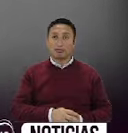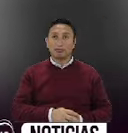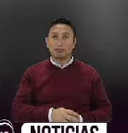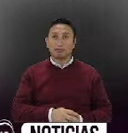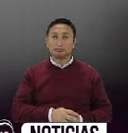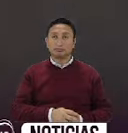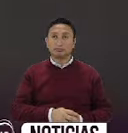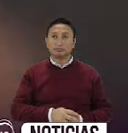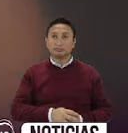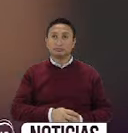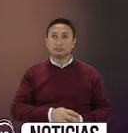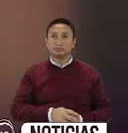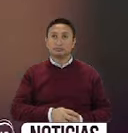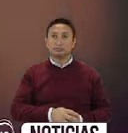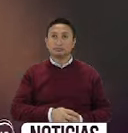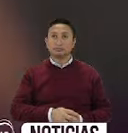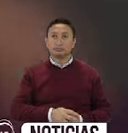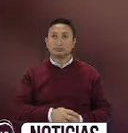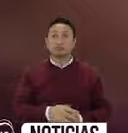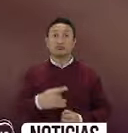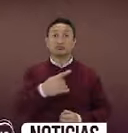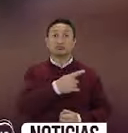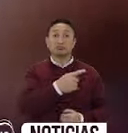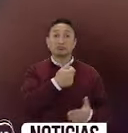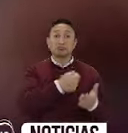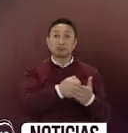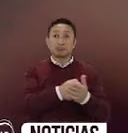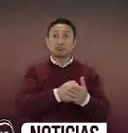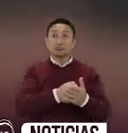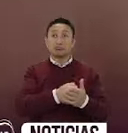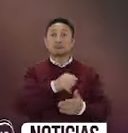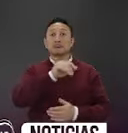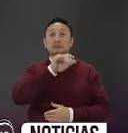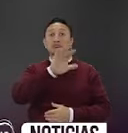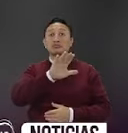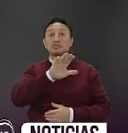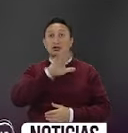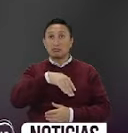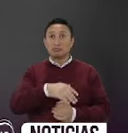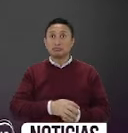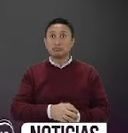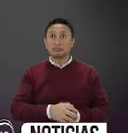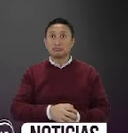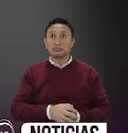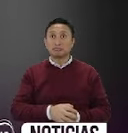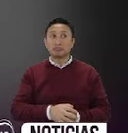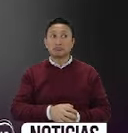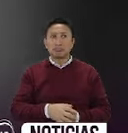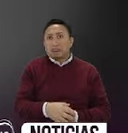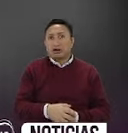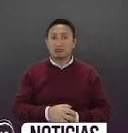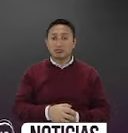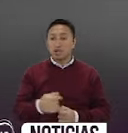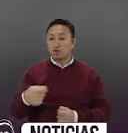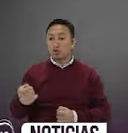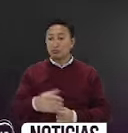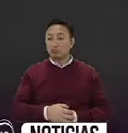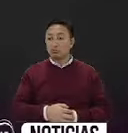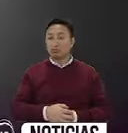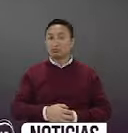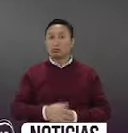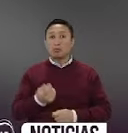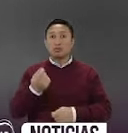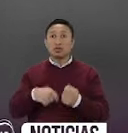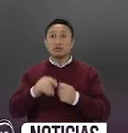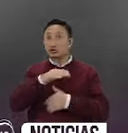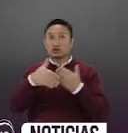grandes. Sí, está bien. Hemos logrado comprar 5 amoxicilinas. Efectivamente, sin excusa alguna y con total normalidad, todas